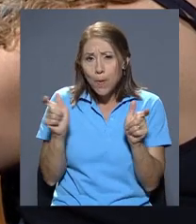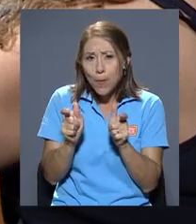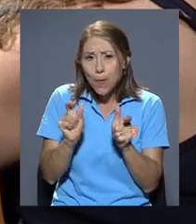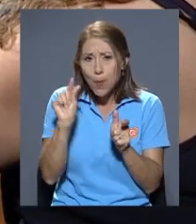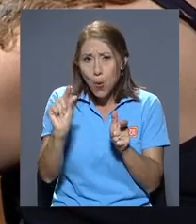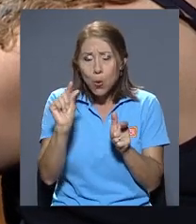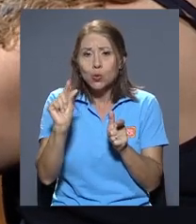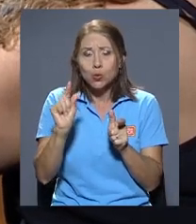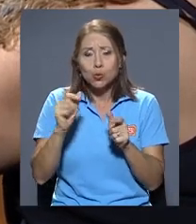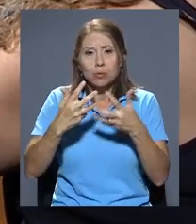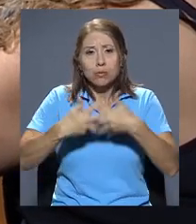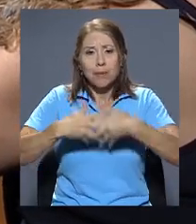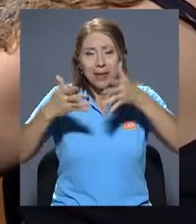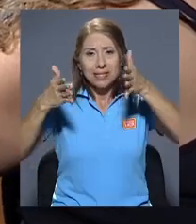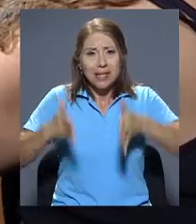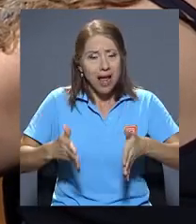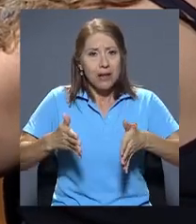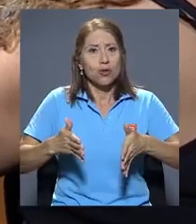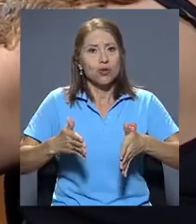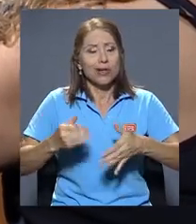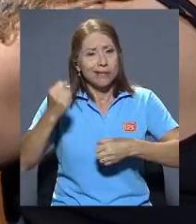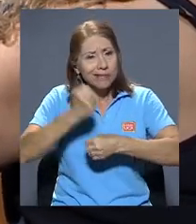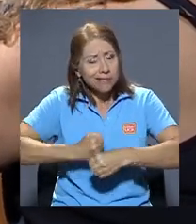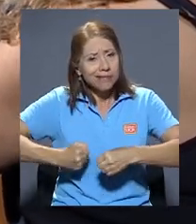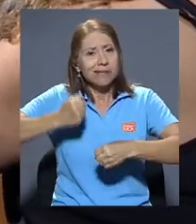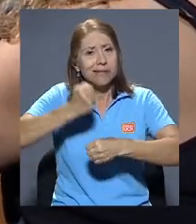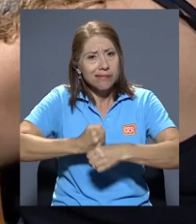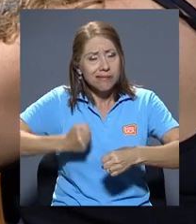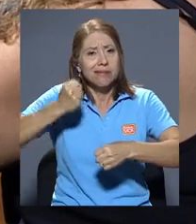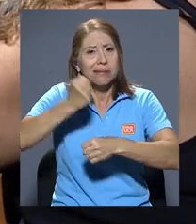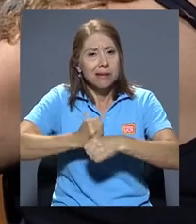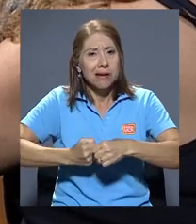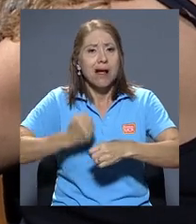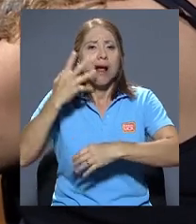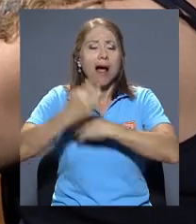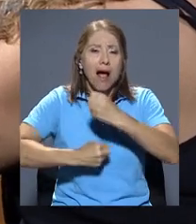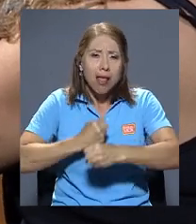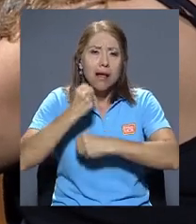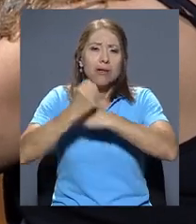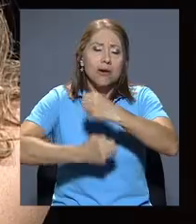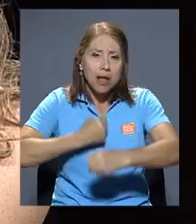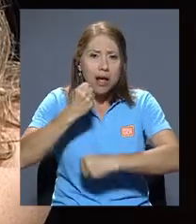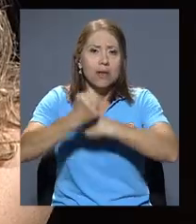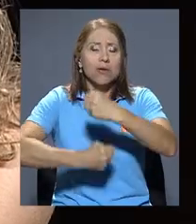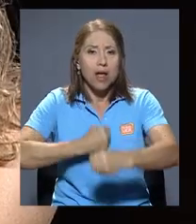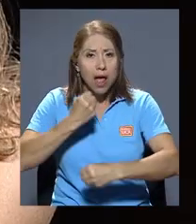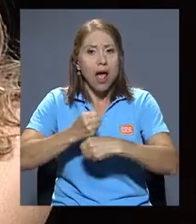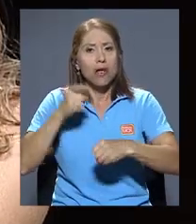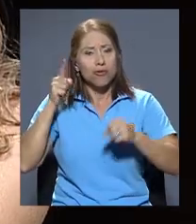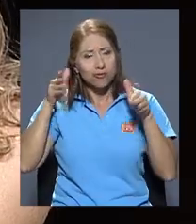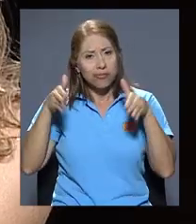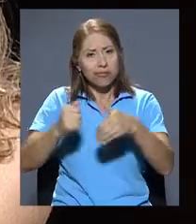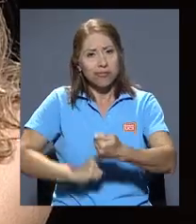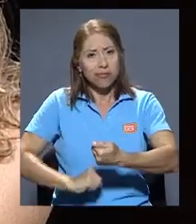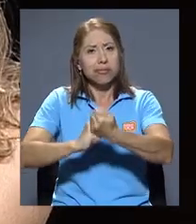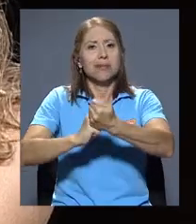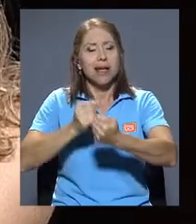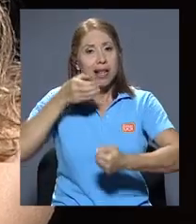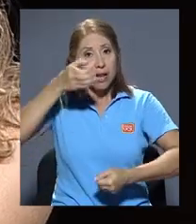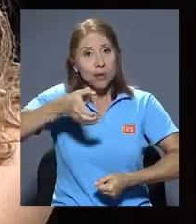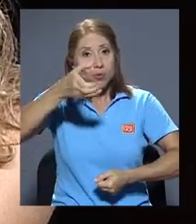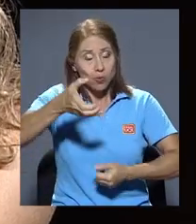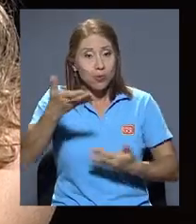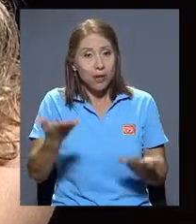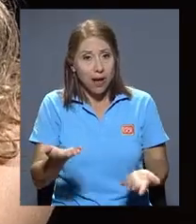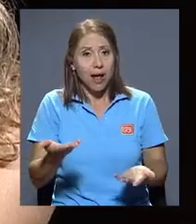que invierten decididamente anualmente desde hace mucho tiempo en estos campos, y la cultura pues en este campo, en